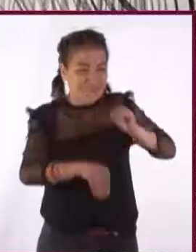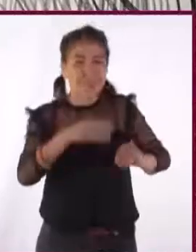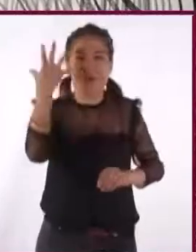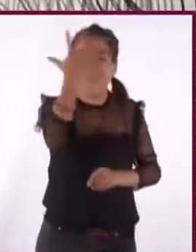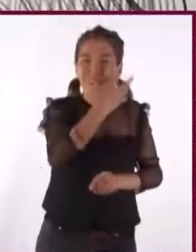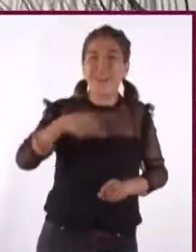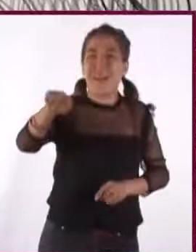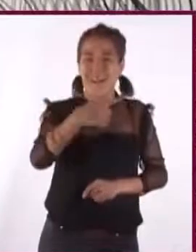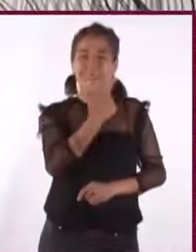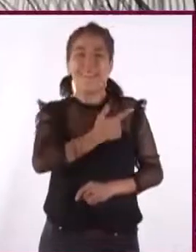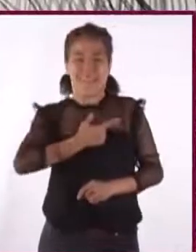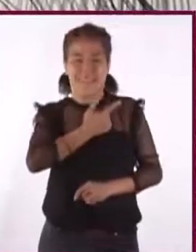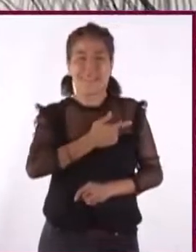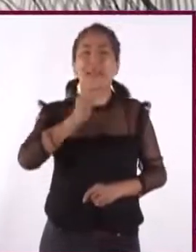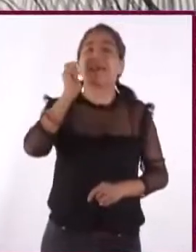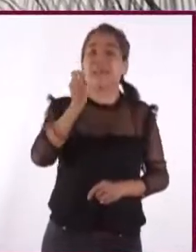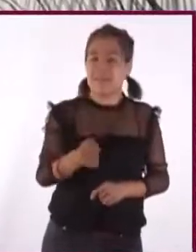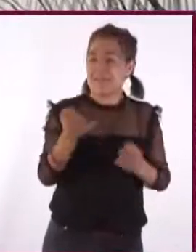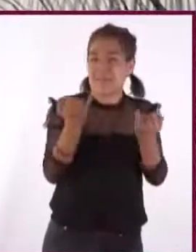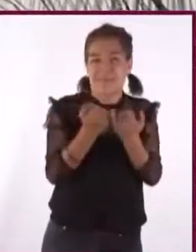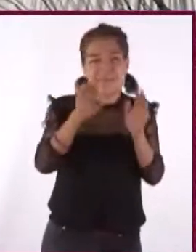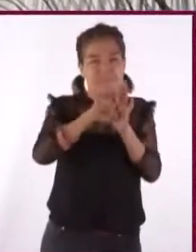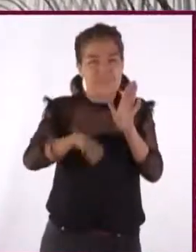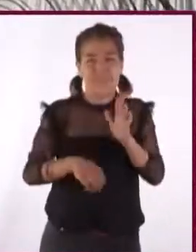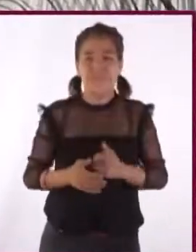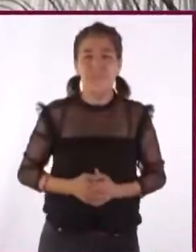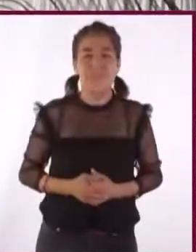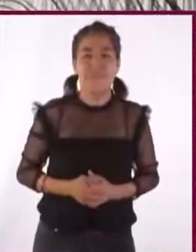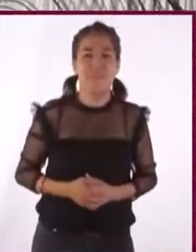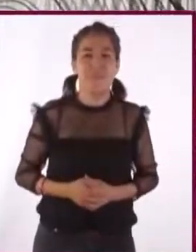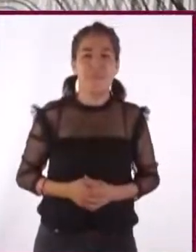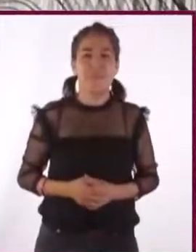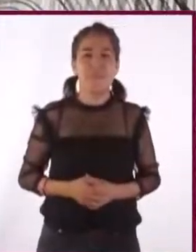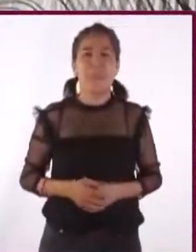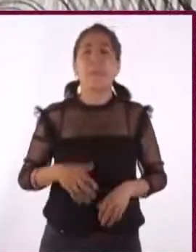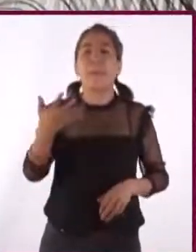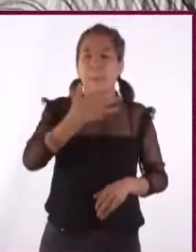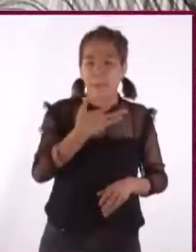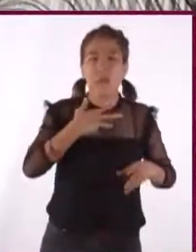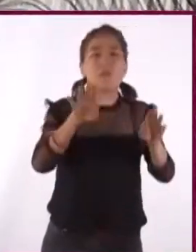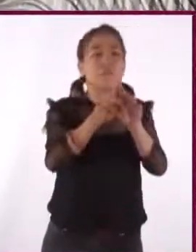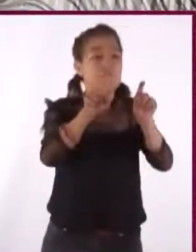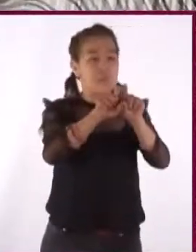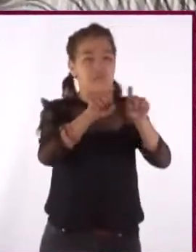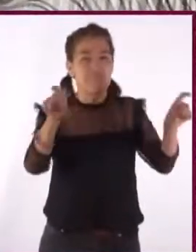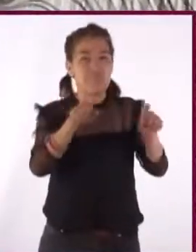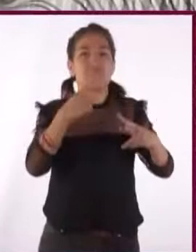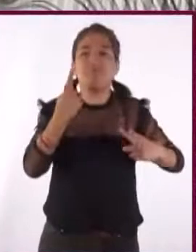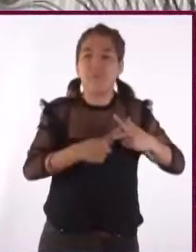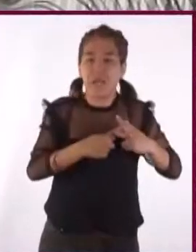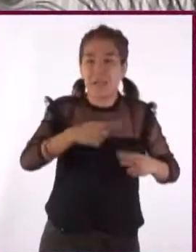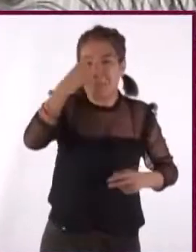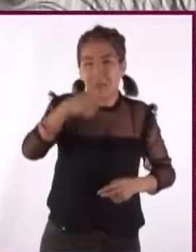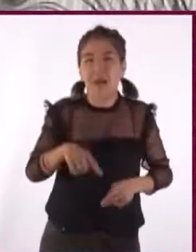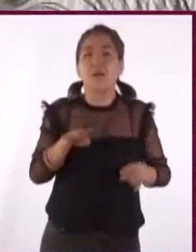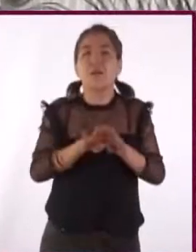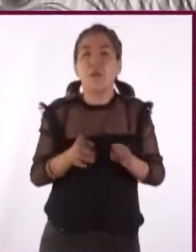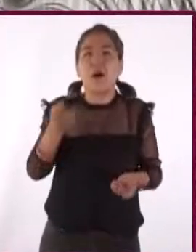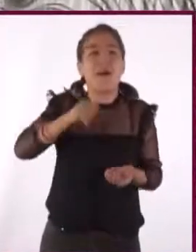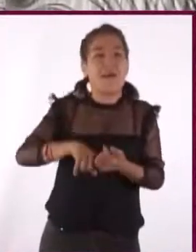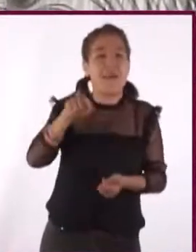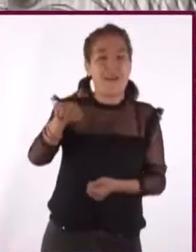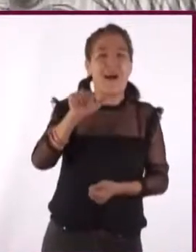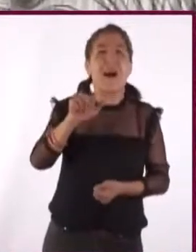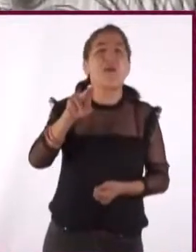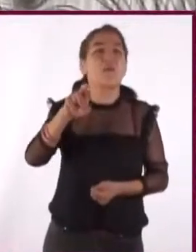mayor impacto, ¿no? Y hay fórmulas matemáticas para determinar la proporción